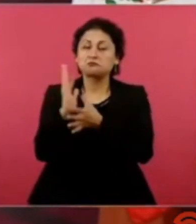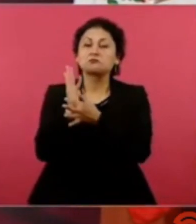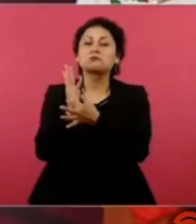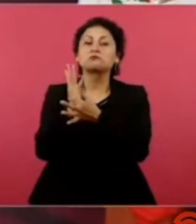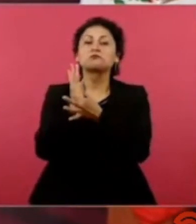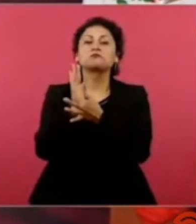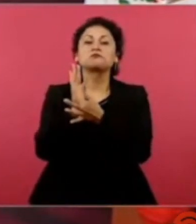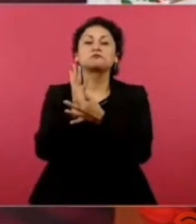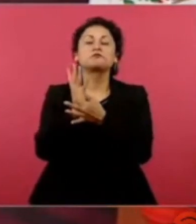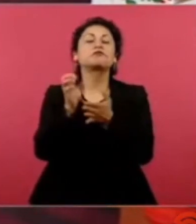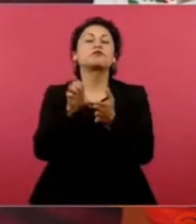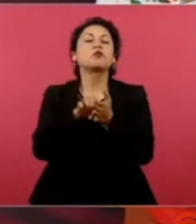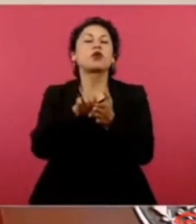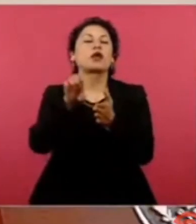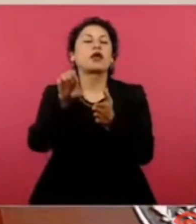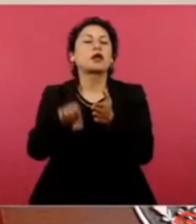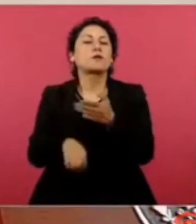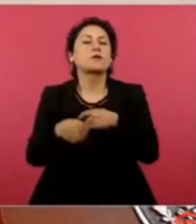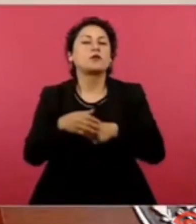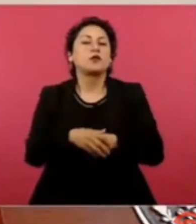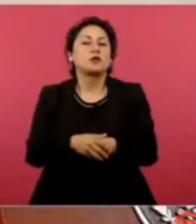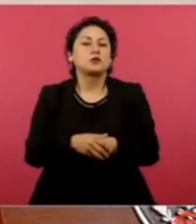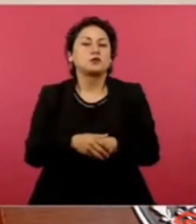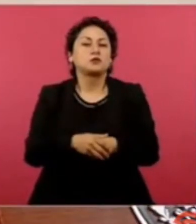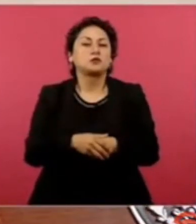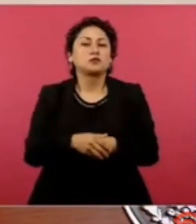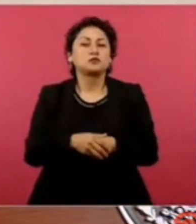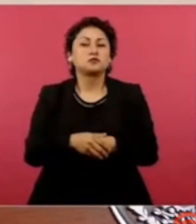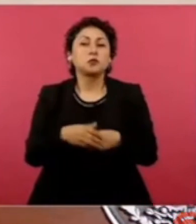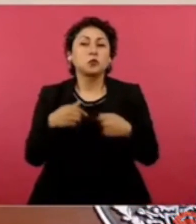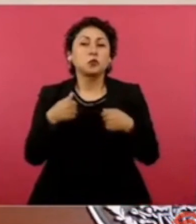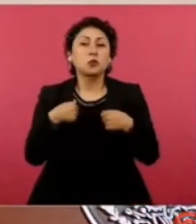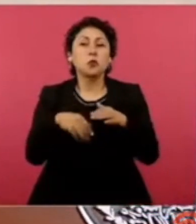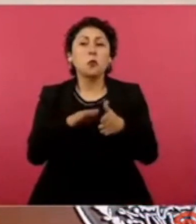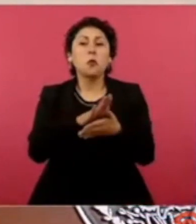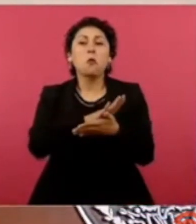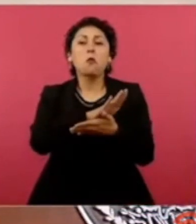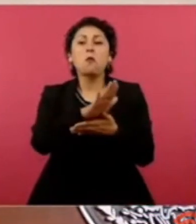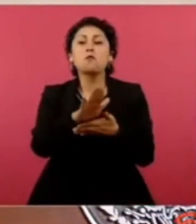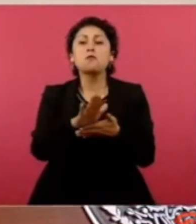quien empieza vendiendo libros